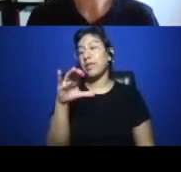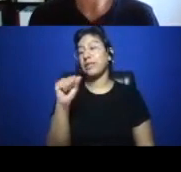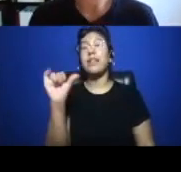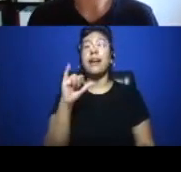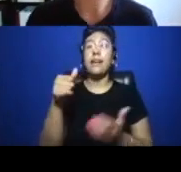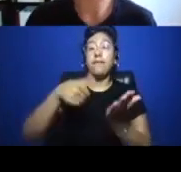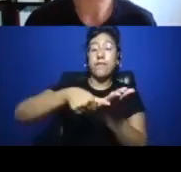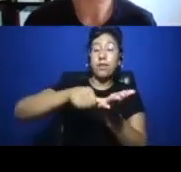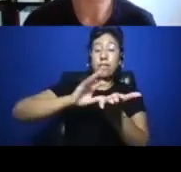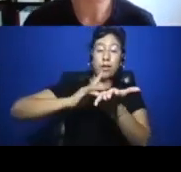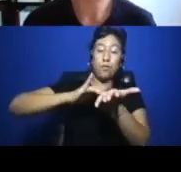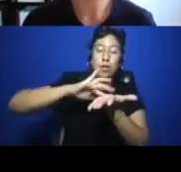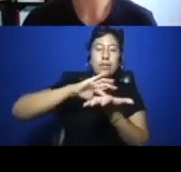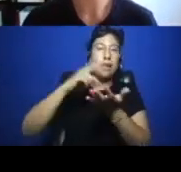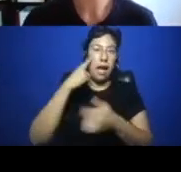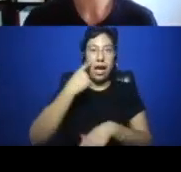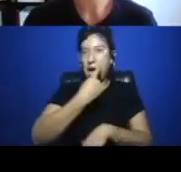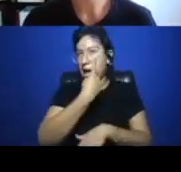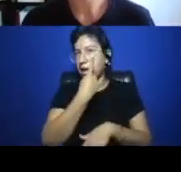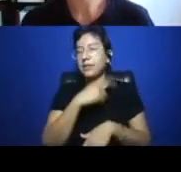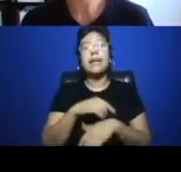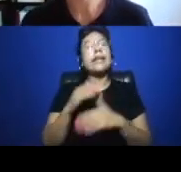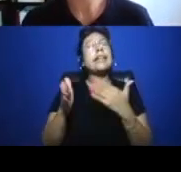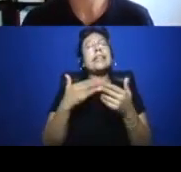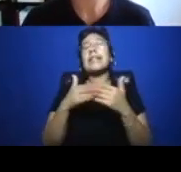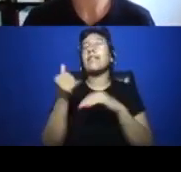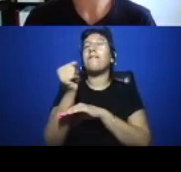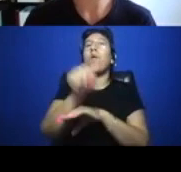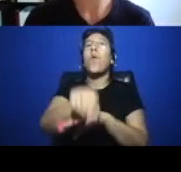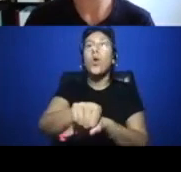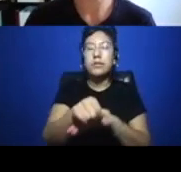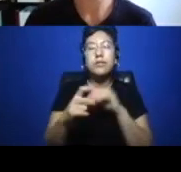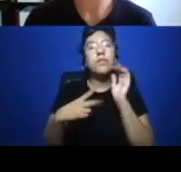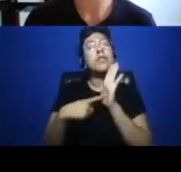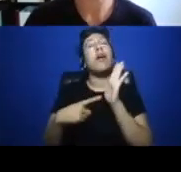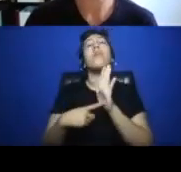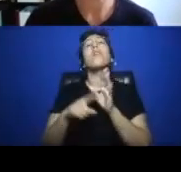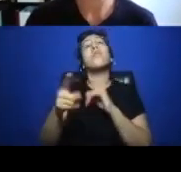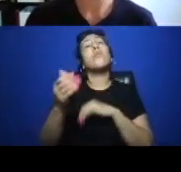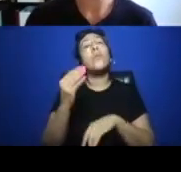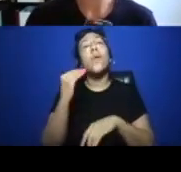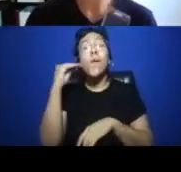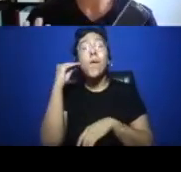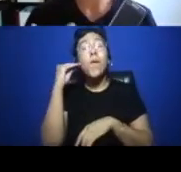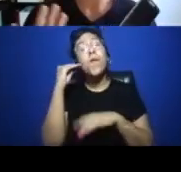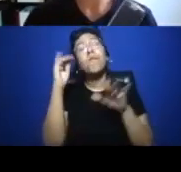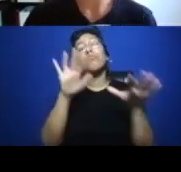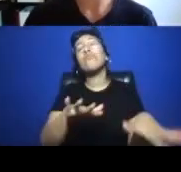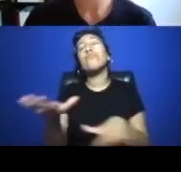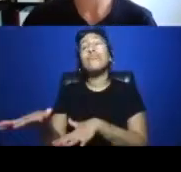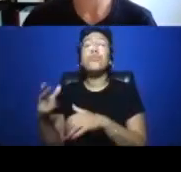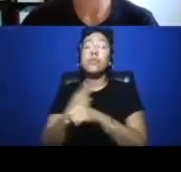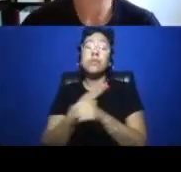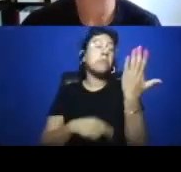tiene como le puede escanear tus ojos o identificación directa de rostros, pero si eres tú